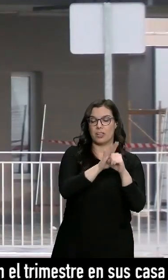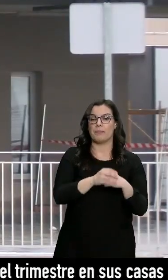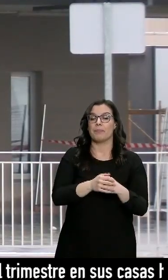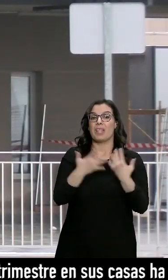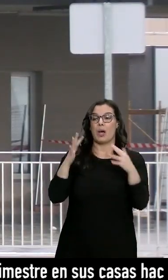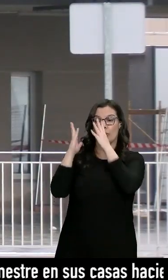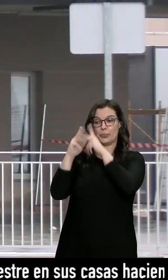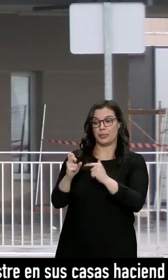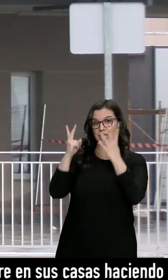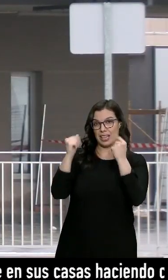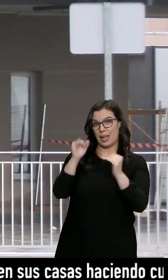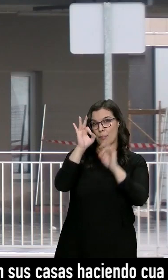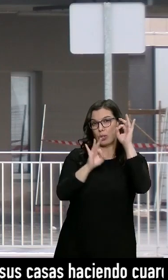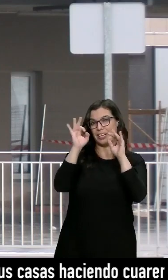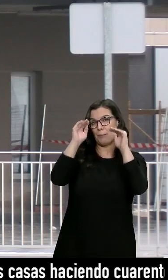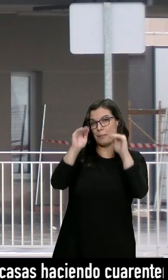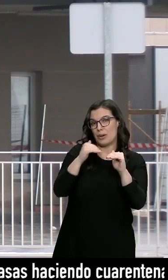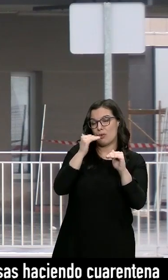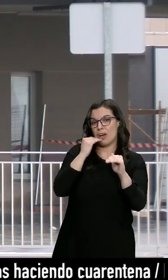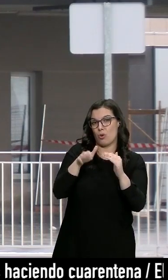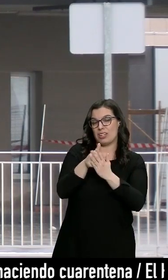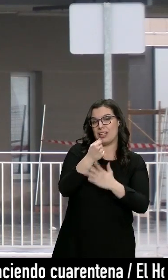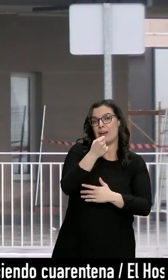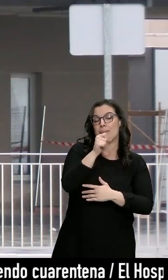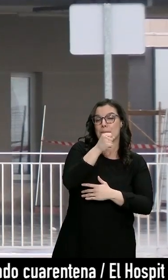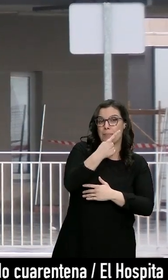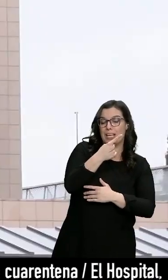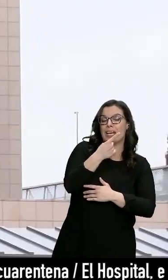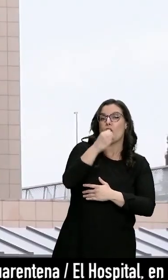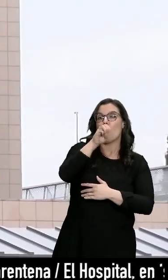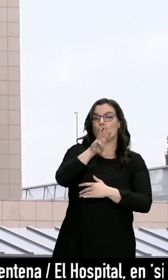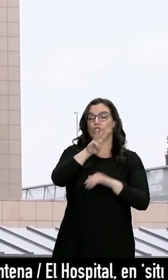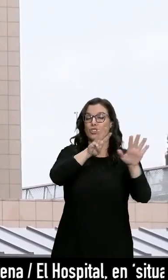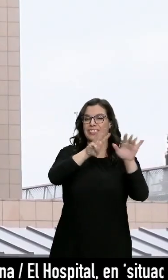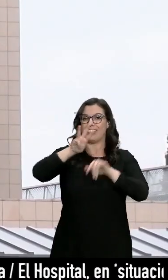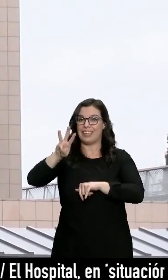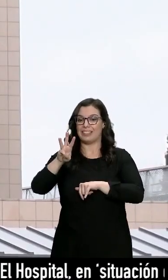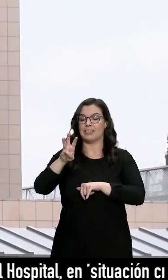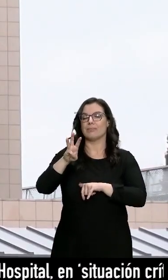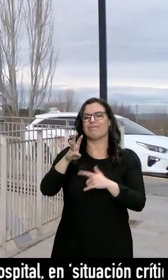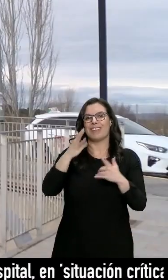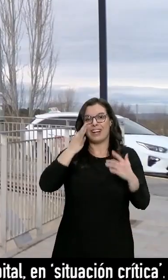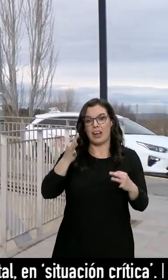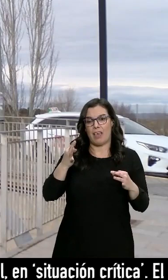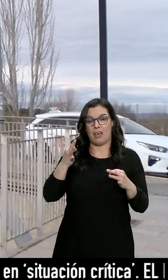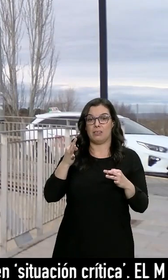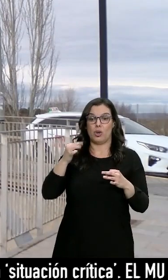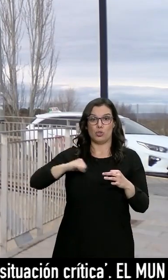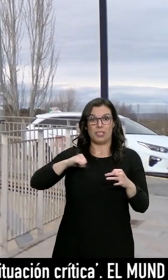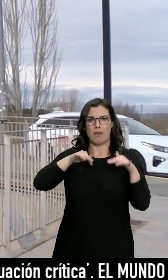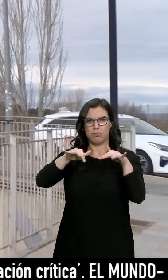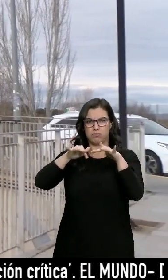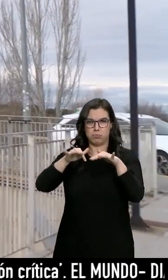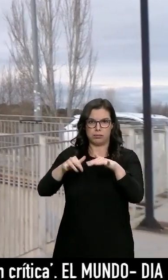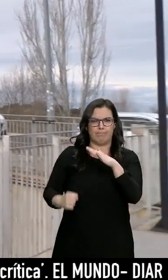7 días se ha reducido ligeramente hasta 1.083 casos por cada 100.000 habitantes, la presión hospitalaria va en aumento y